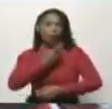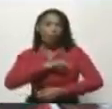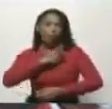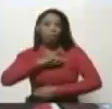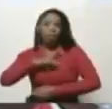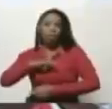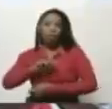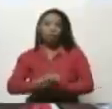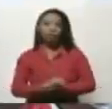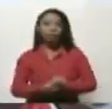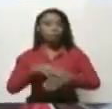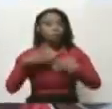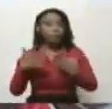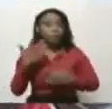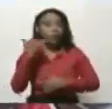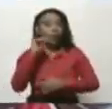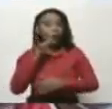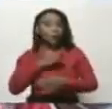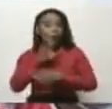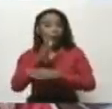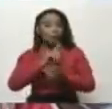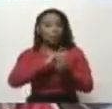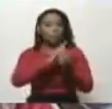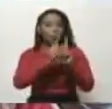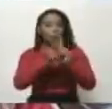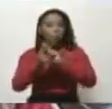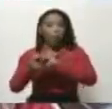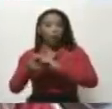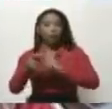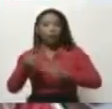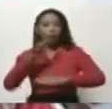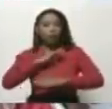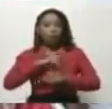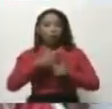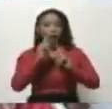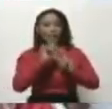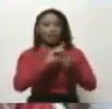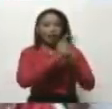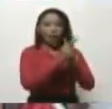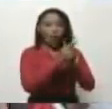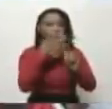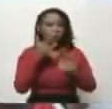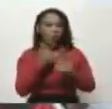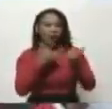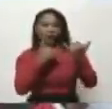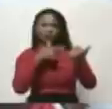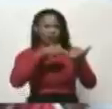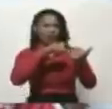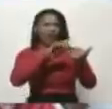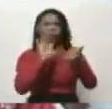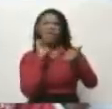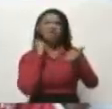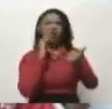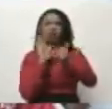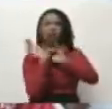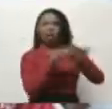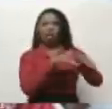de que tiene que ir recambiando los bienes materiales por otros bienes materiales, por el teléfono del último año, etcétera, etcétera.